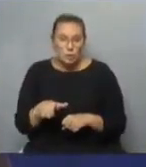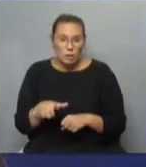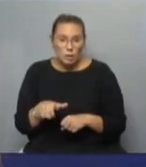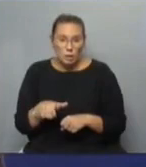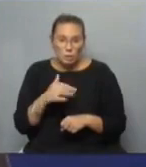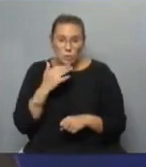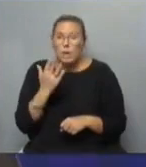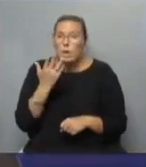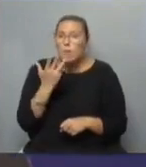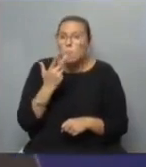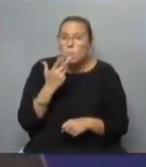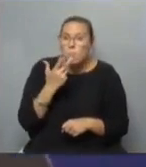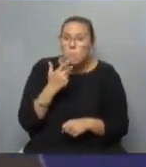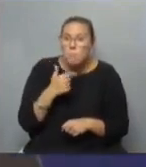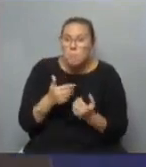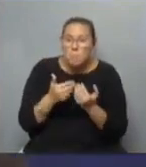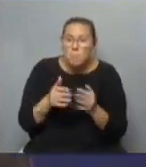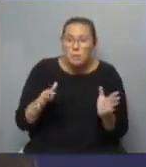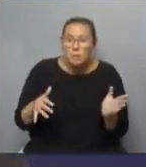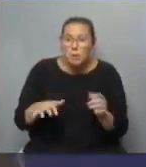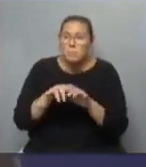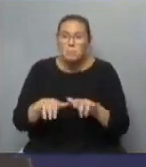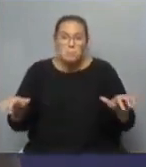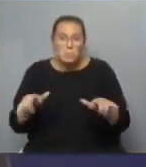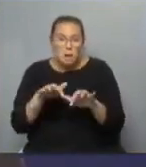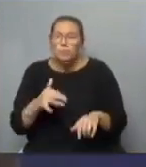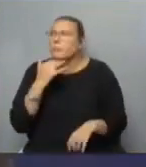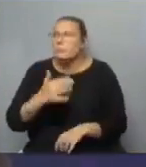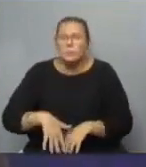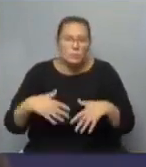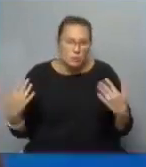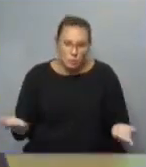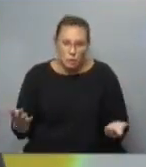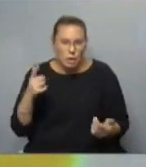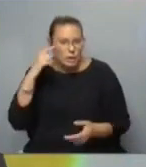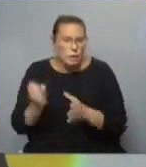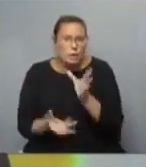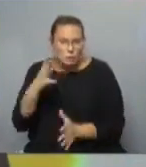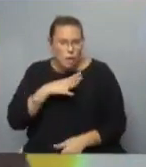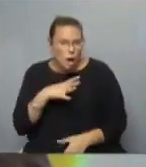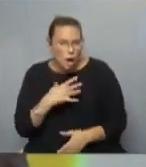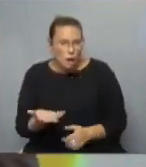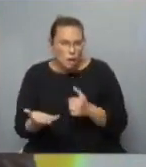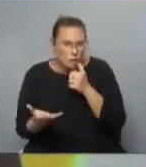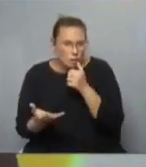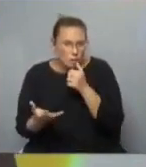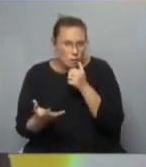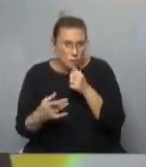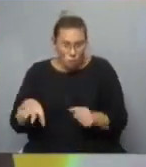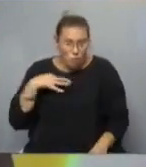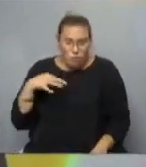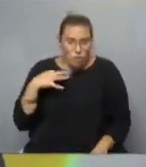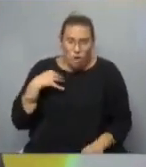que le guste empezar a tocar piano, claro, no sé, o sí, otra sí. Cosa. La creatividad existe, tenés. Si estás, mientras estás